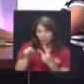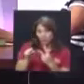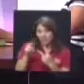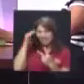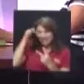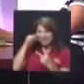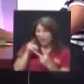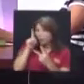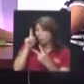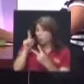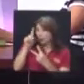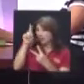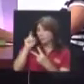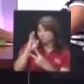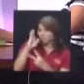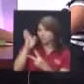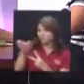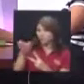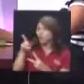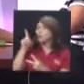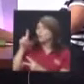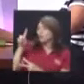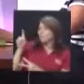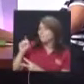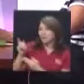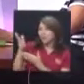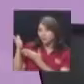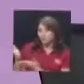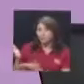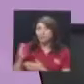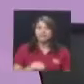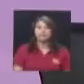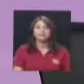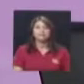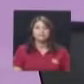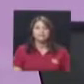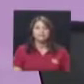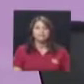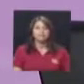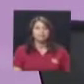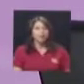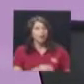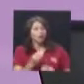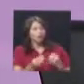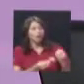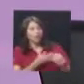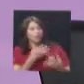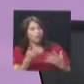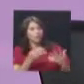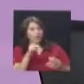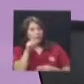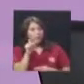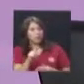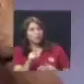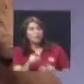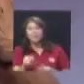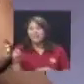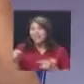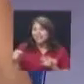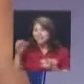otra para ella si es que ella dice si se puede dejar